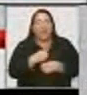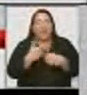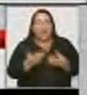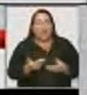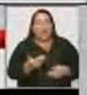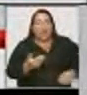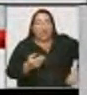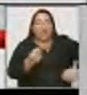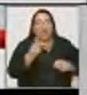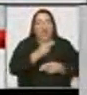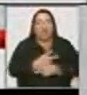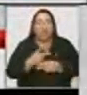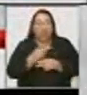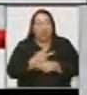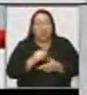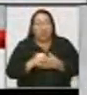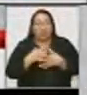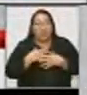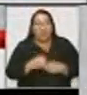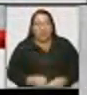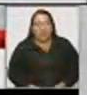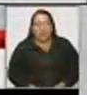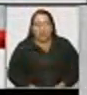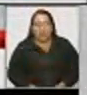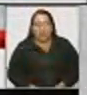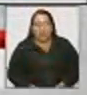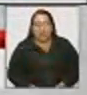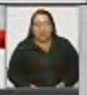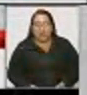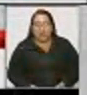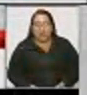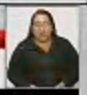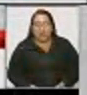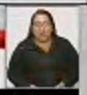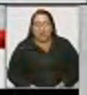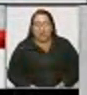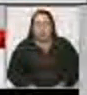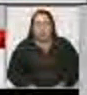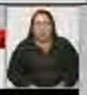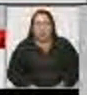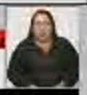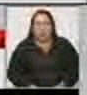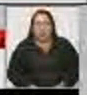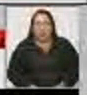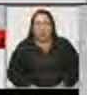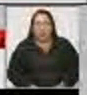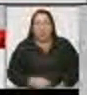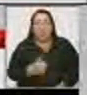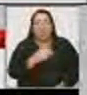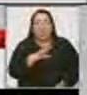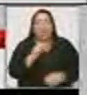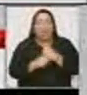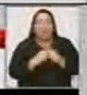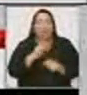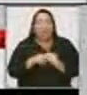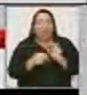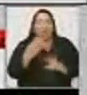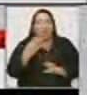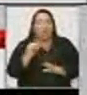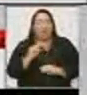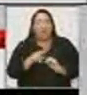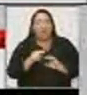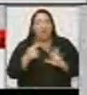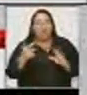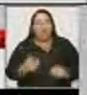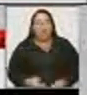beneficios laborales de aseguramiento de salud registra un incremento permanente casi cada año. Es así que entre los años